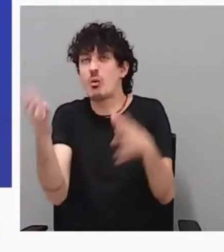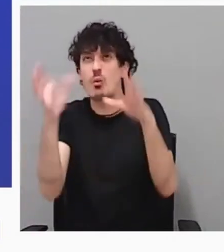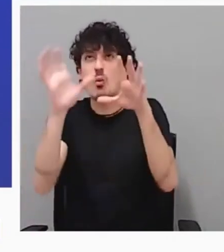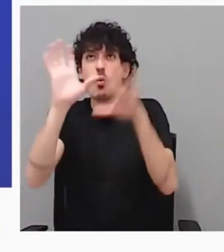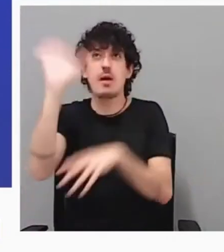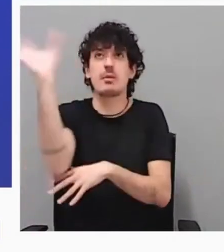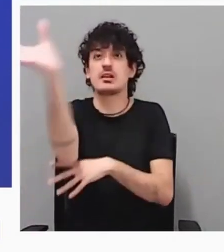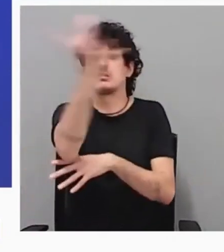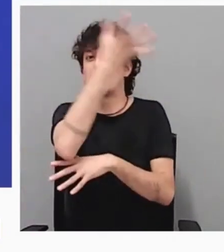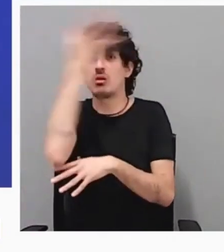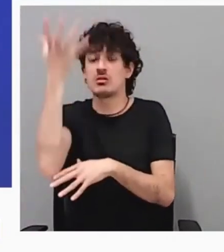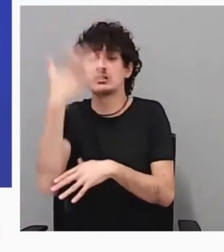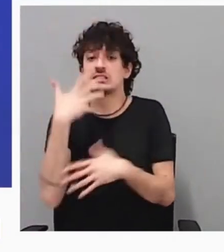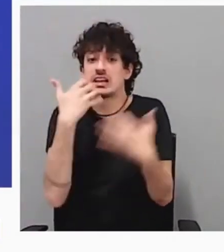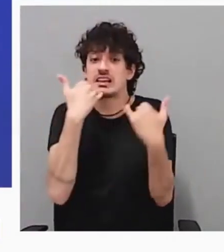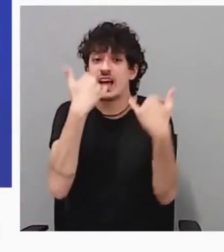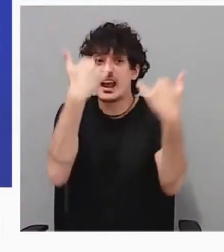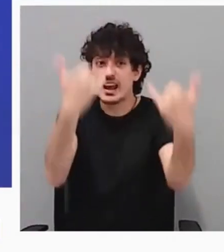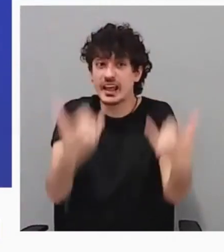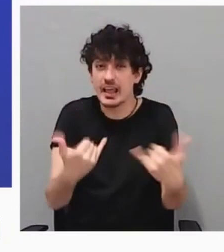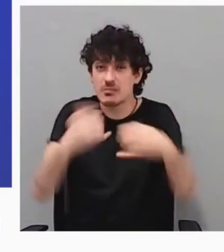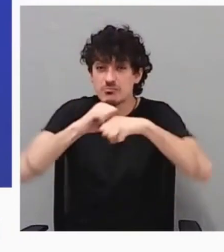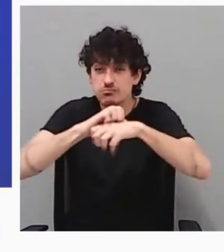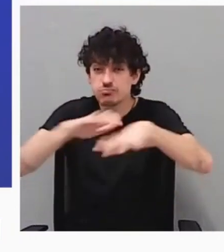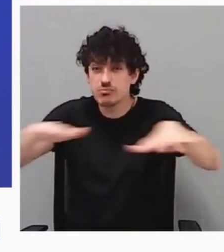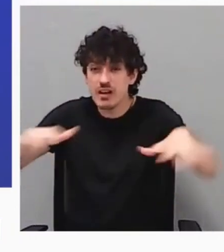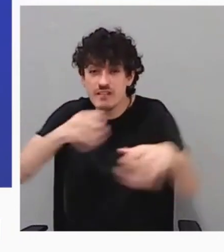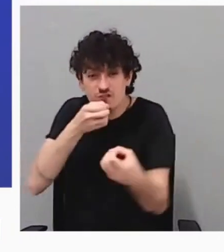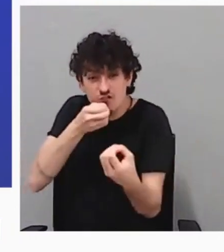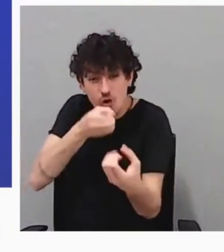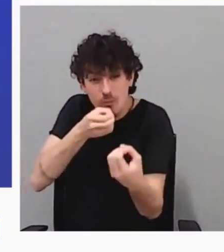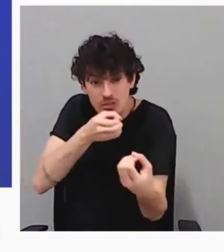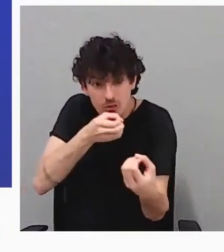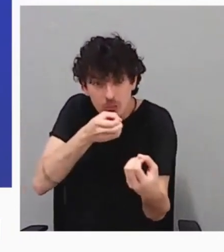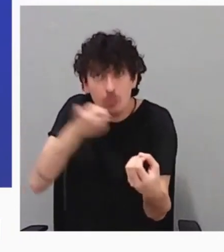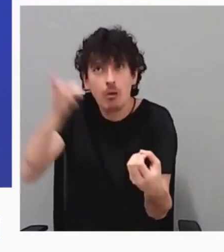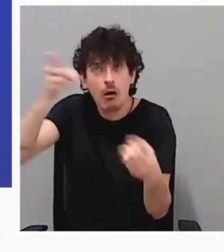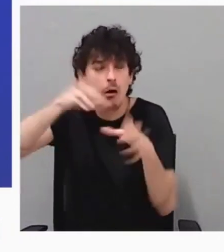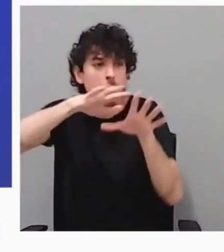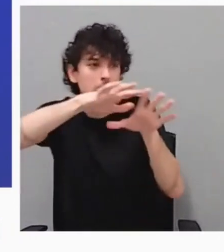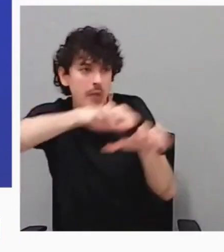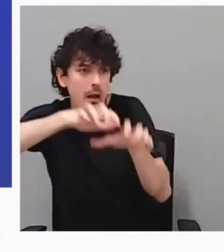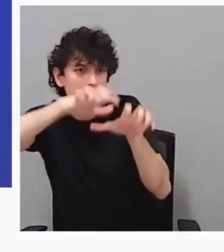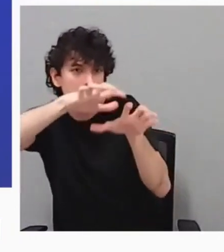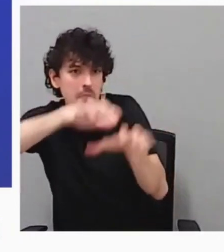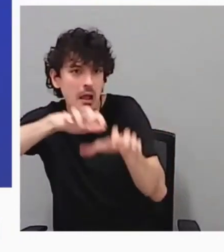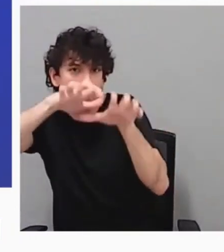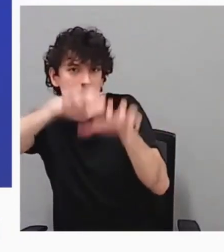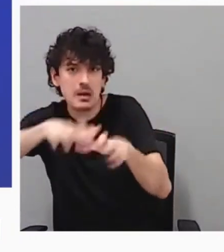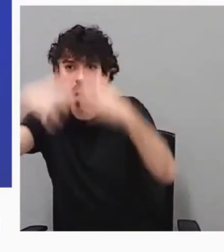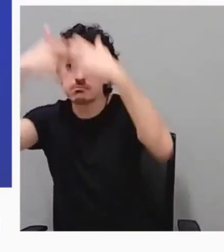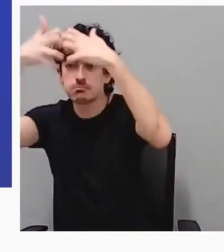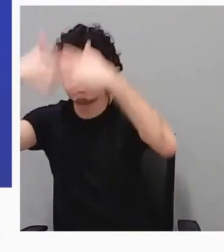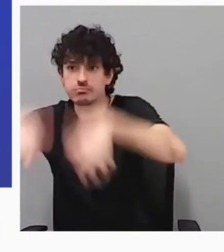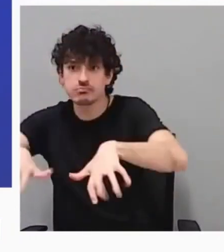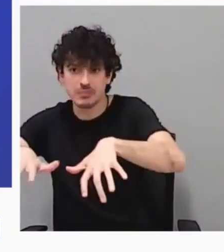le da información, es capaz de aprender y computar. Este es el futuro de la